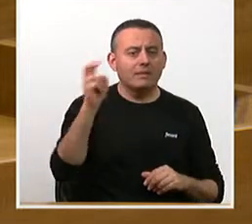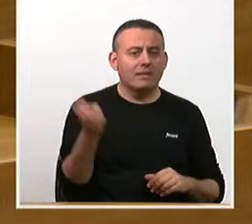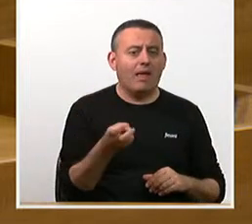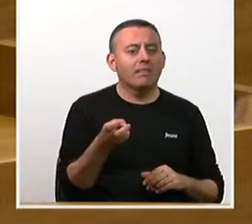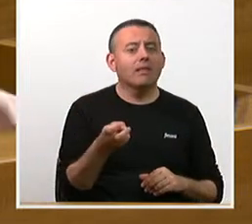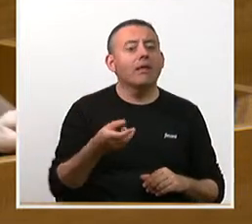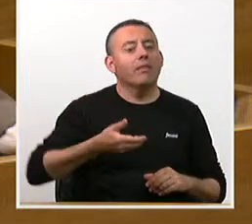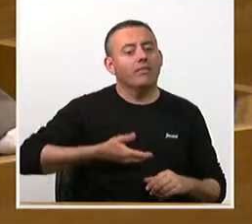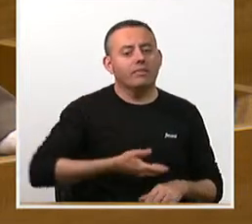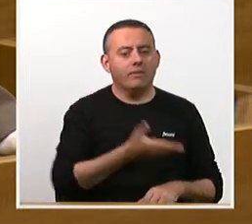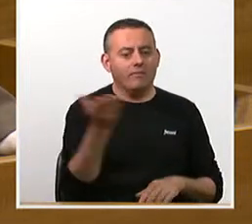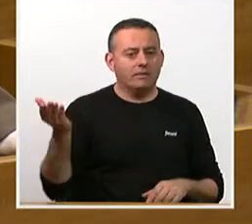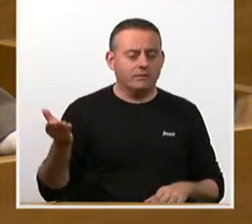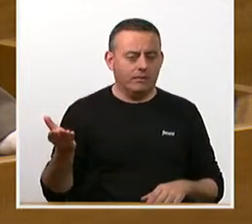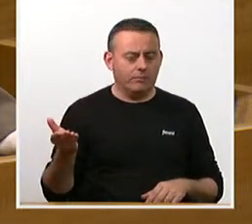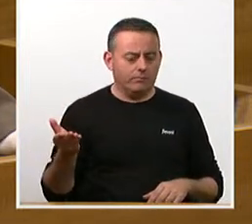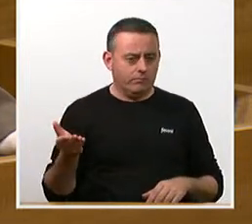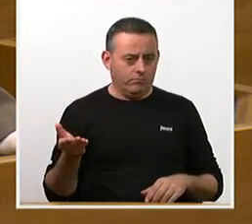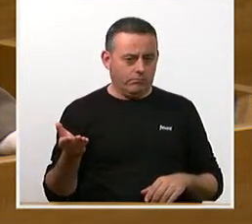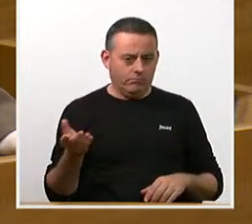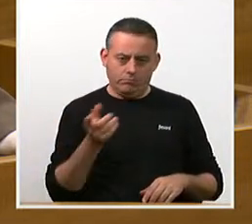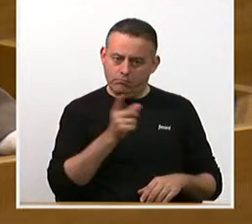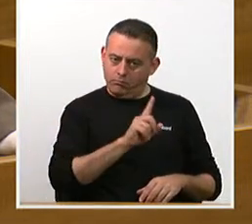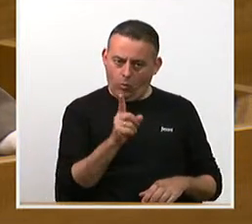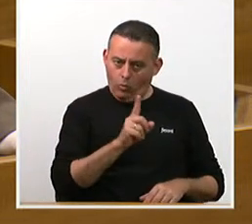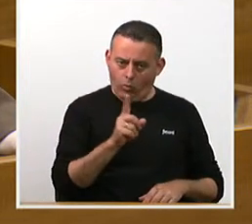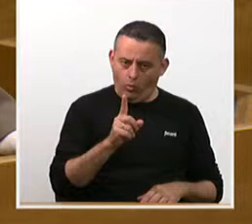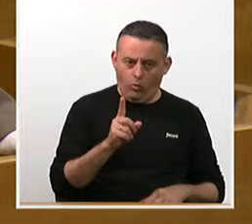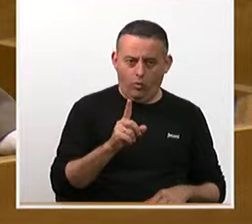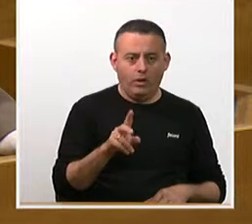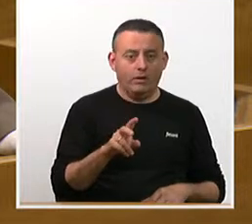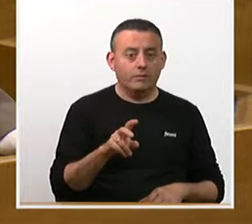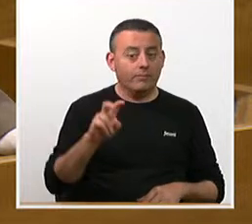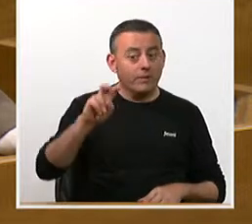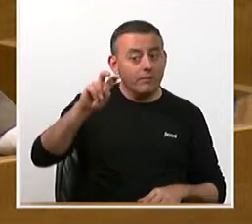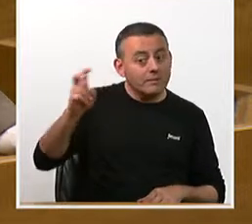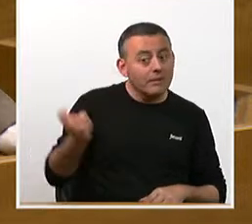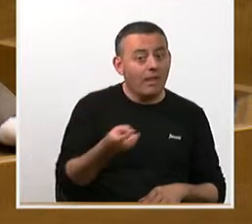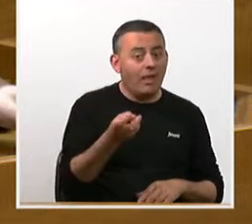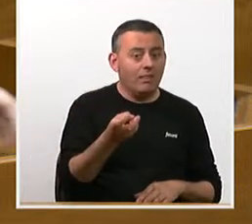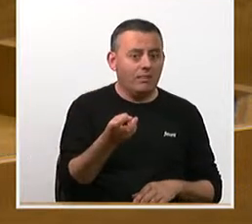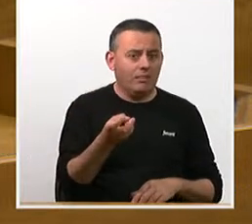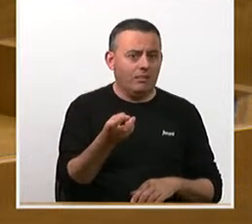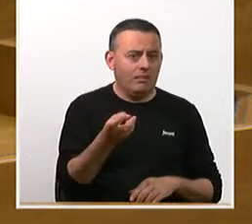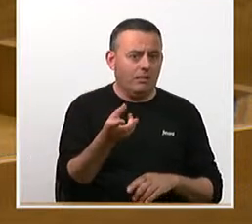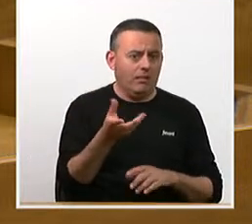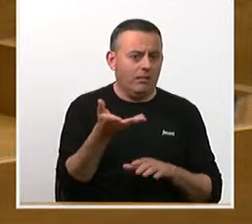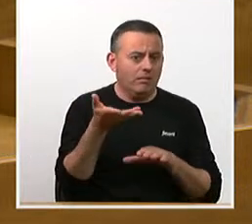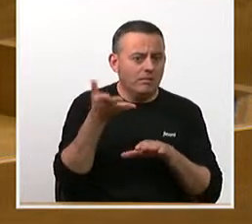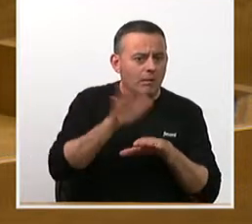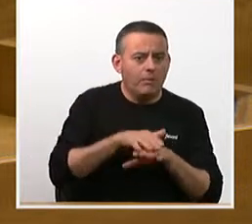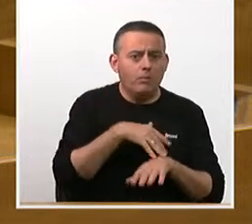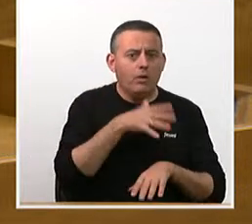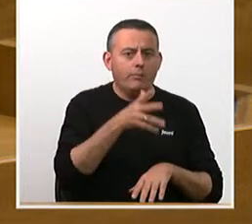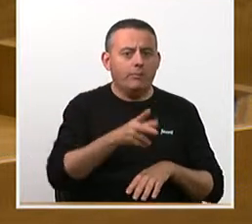que es pervertir la divers pertir que